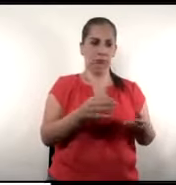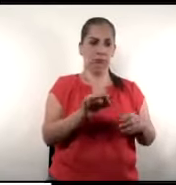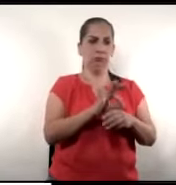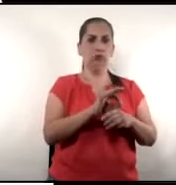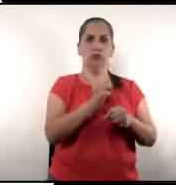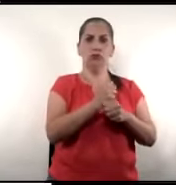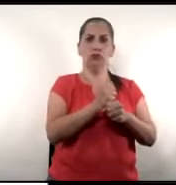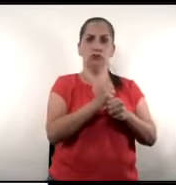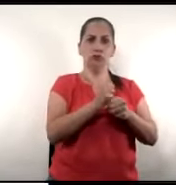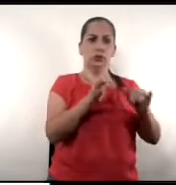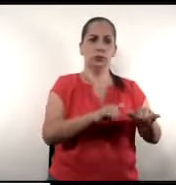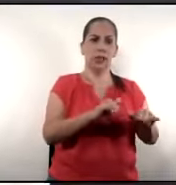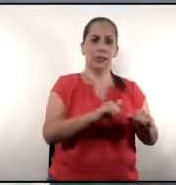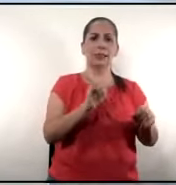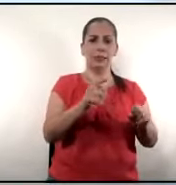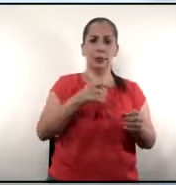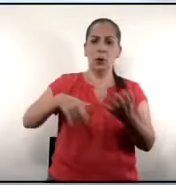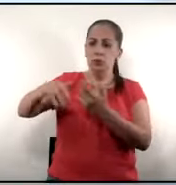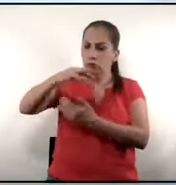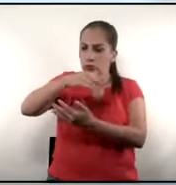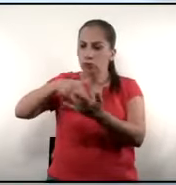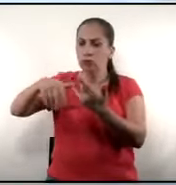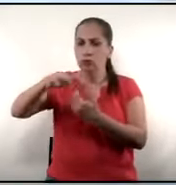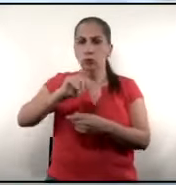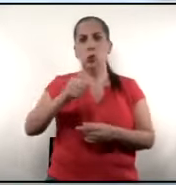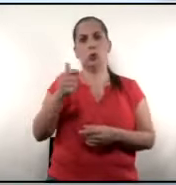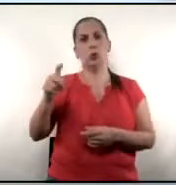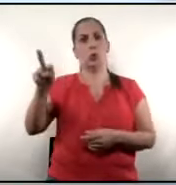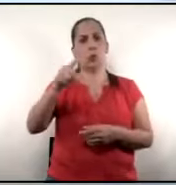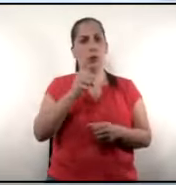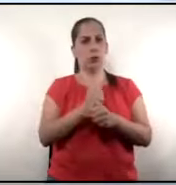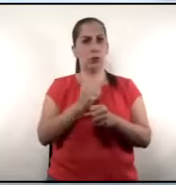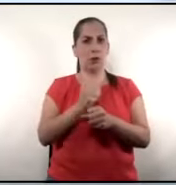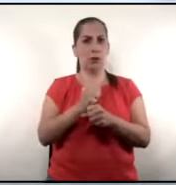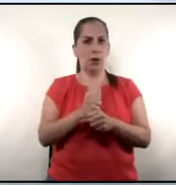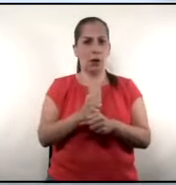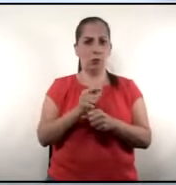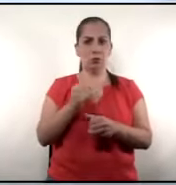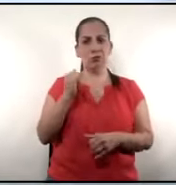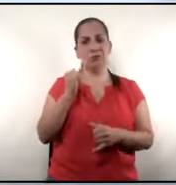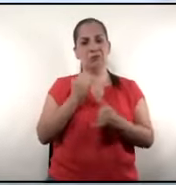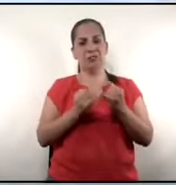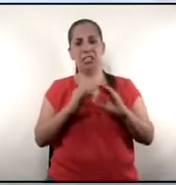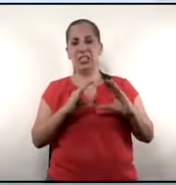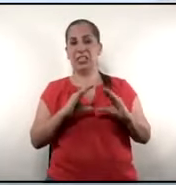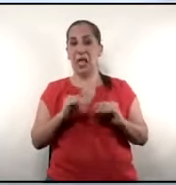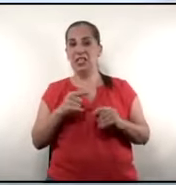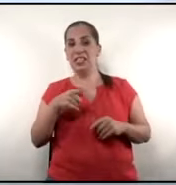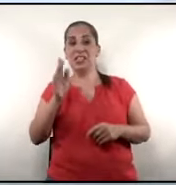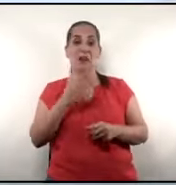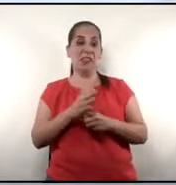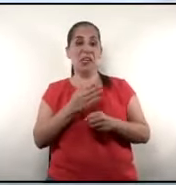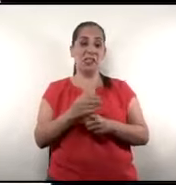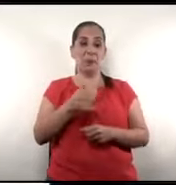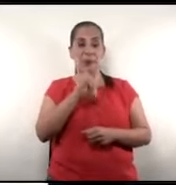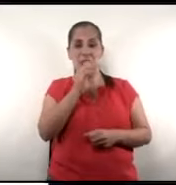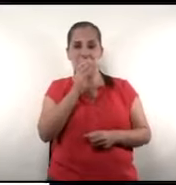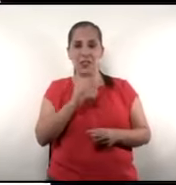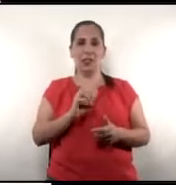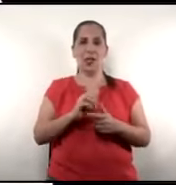que convive con sus compañeros de trabajo, con ellos se va a echar las cervecitas al final de la tarde, la canita al aire,